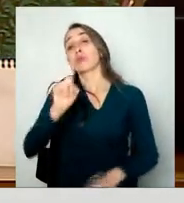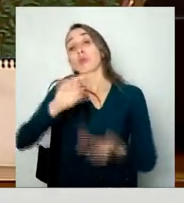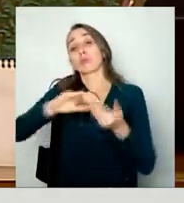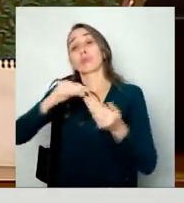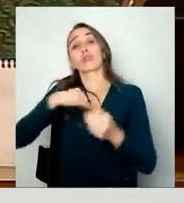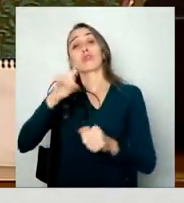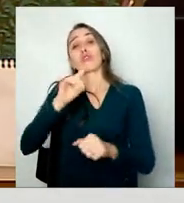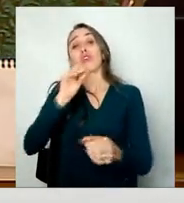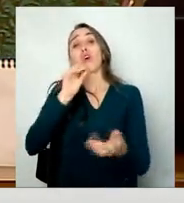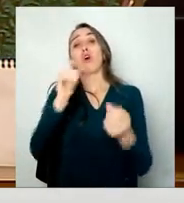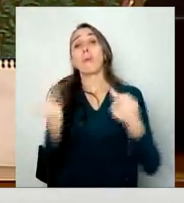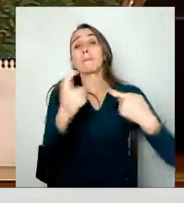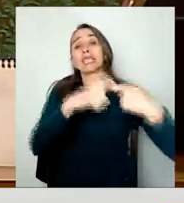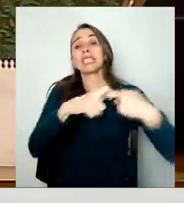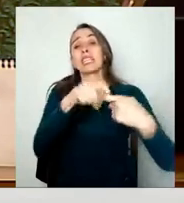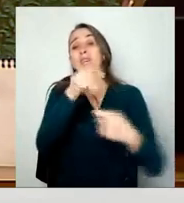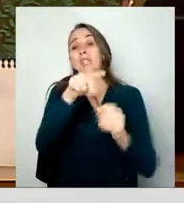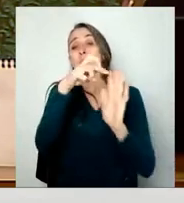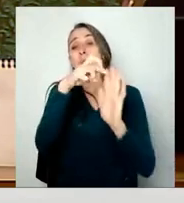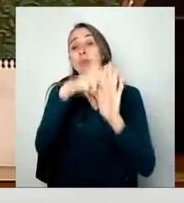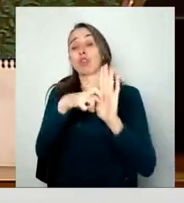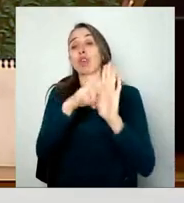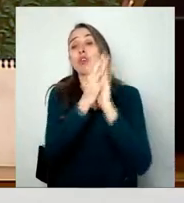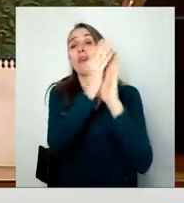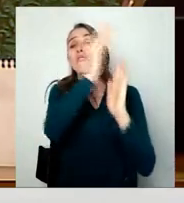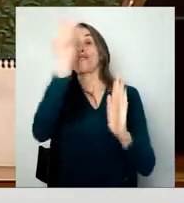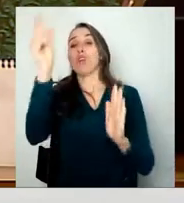al diputado Miguel mellado tampoco